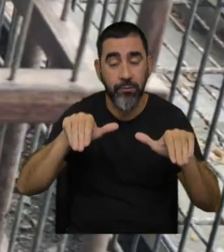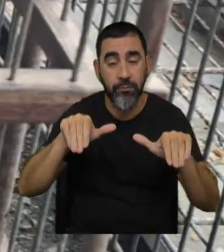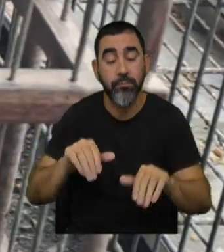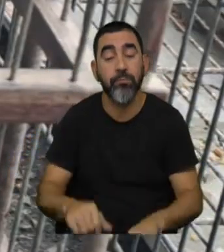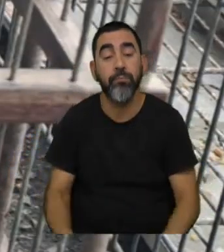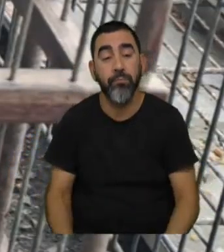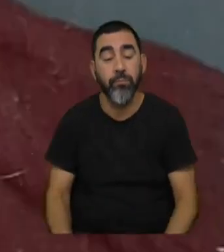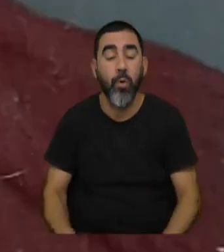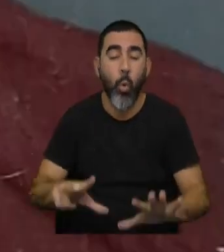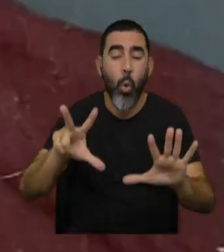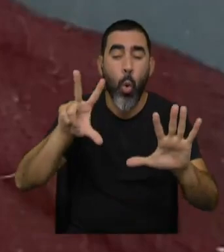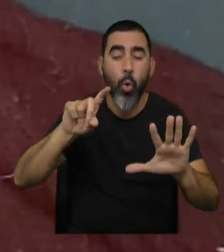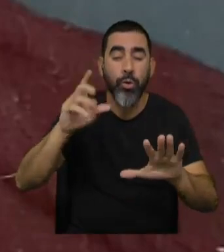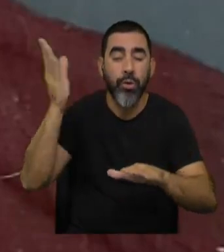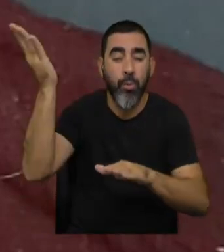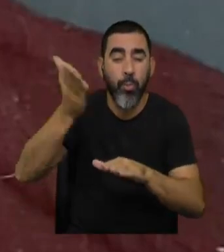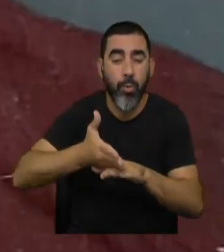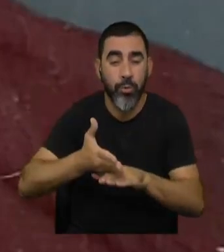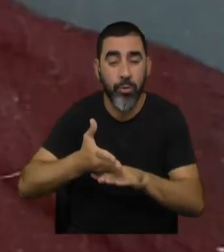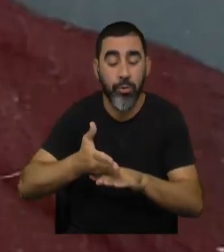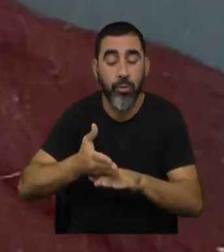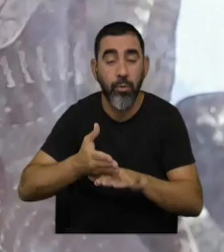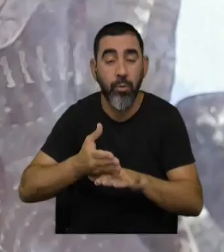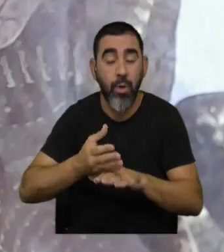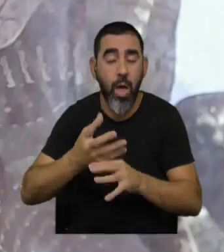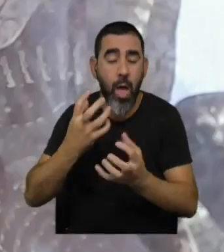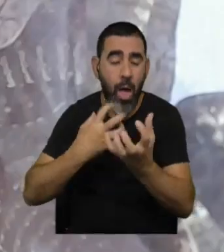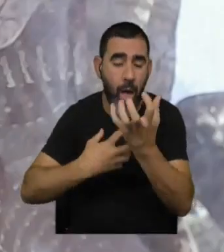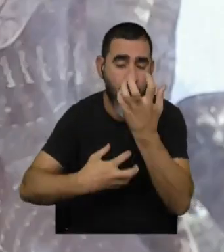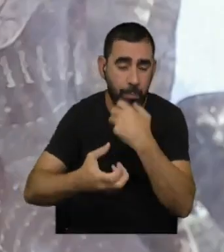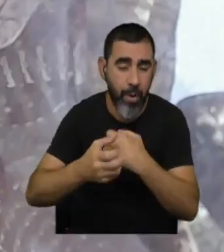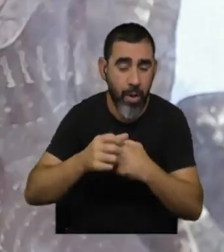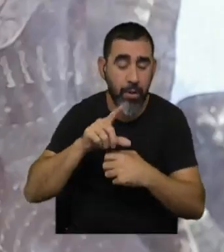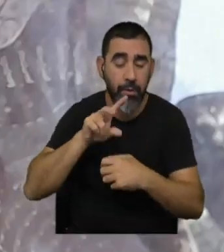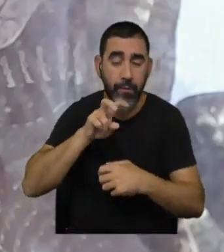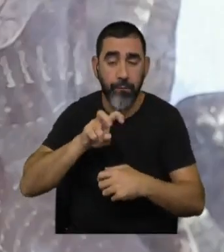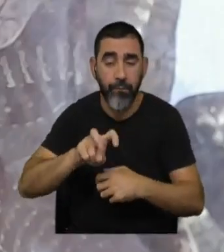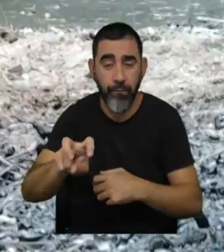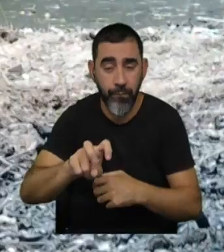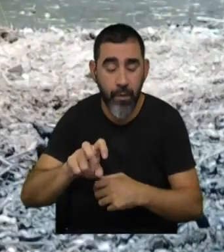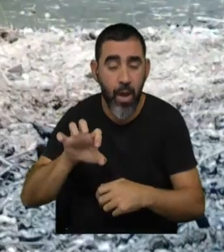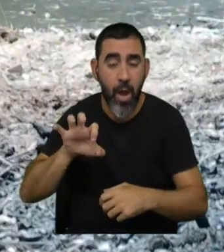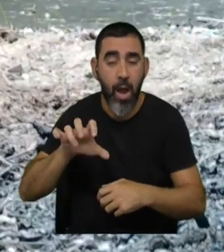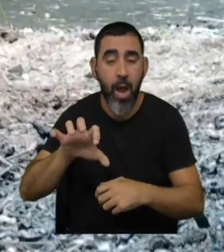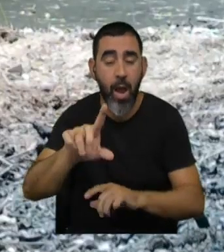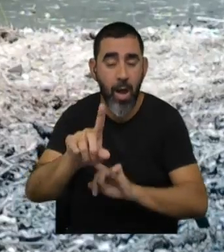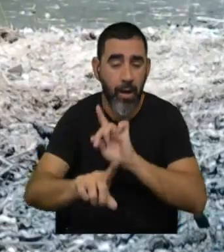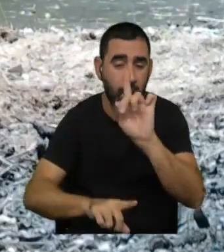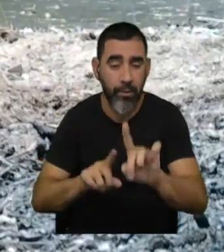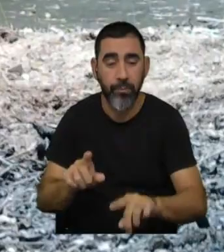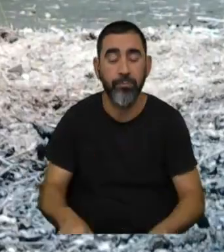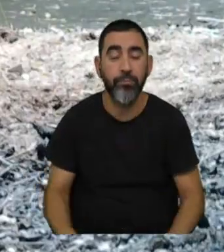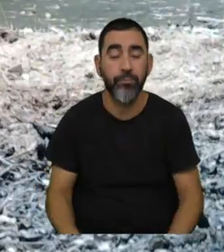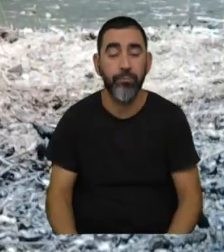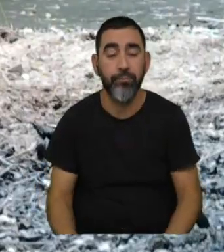también alrededor del 80%, le siguen los mamíferos, después reptiles y algunos arácnidos.